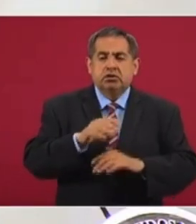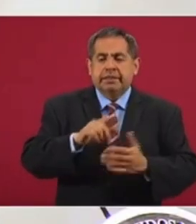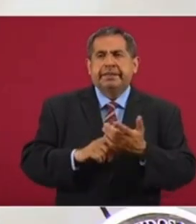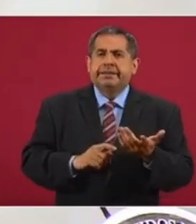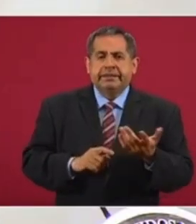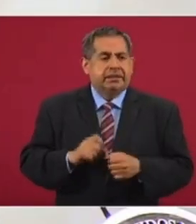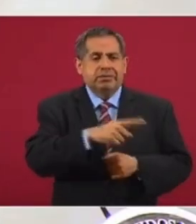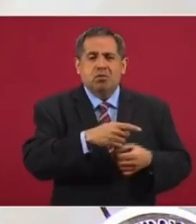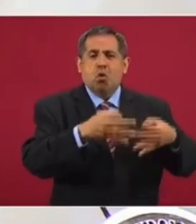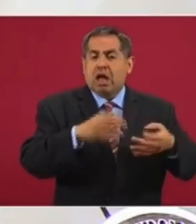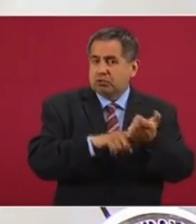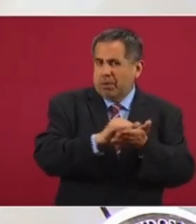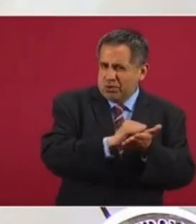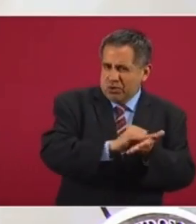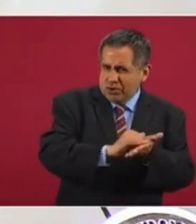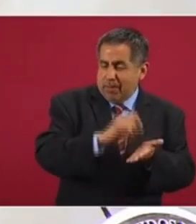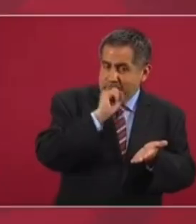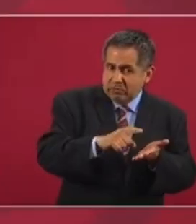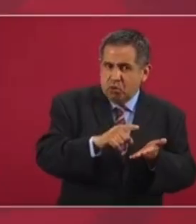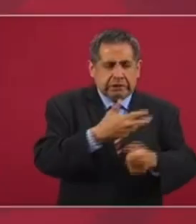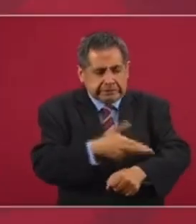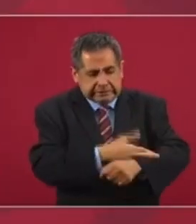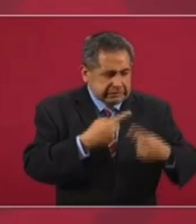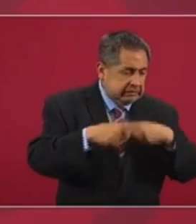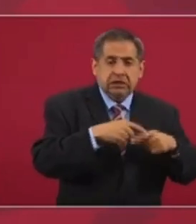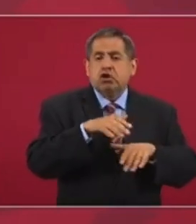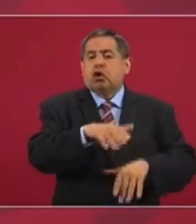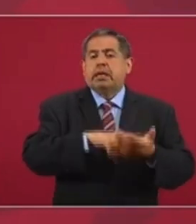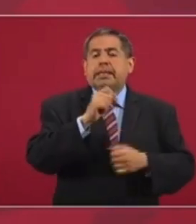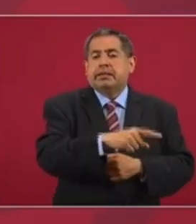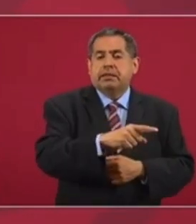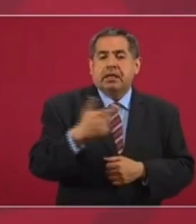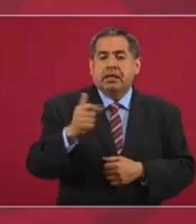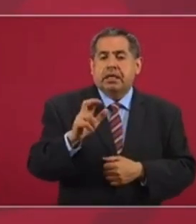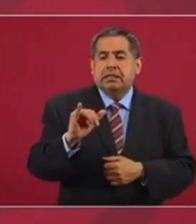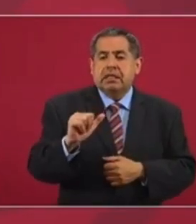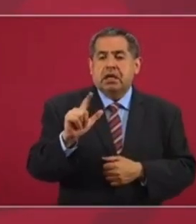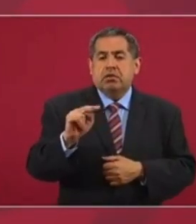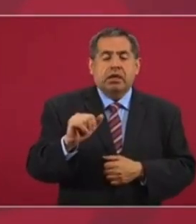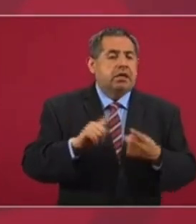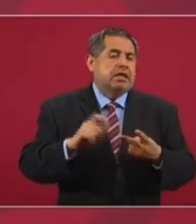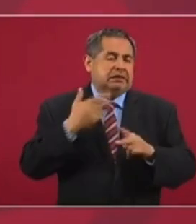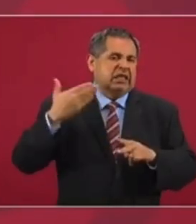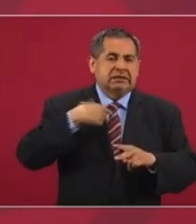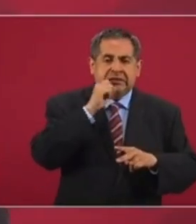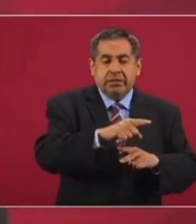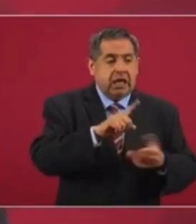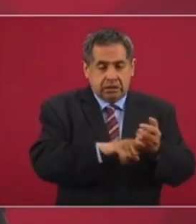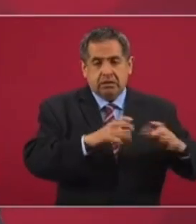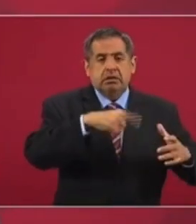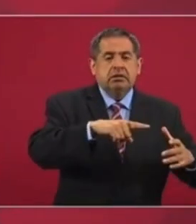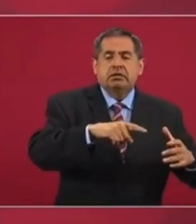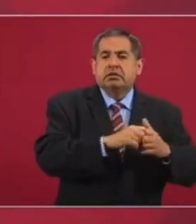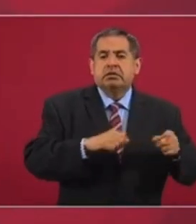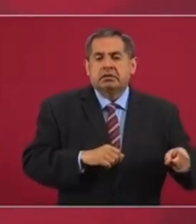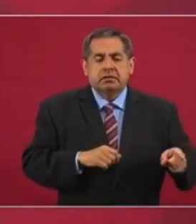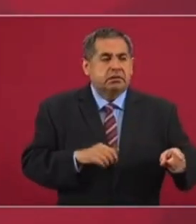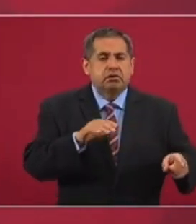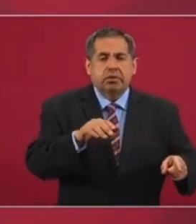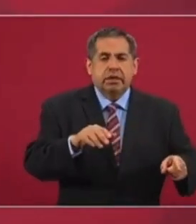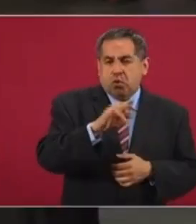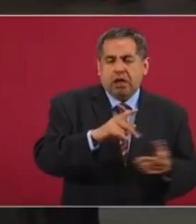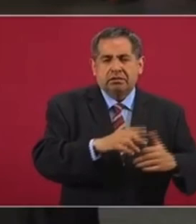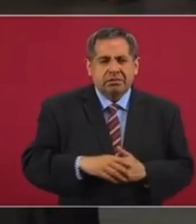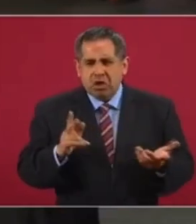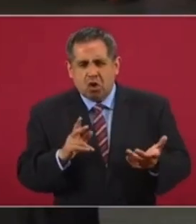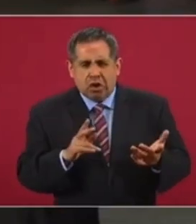con el mismo juzgado de Nueva York que lleva los asuntos de García Luna y anteriormente que tuvo que ver con los asuntos de